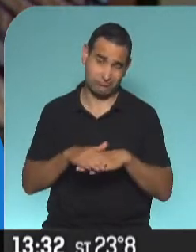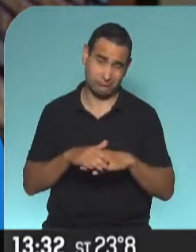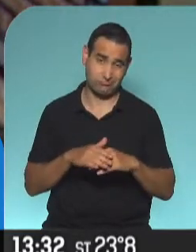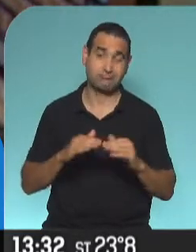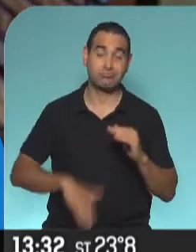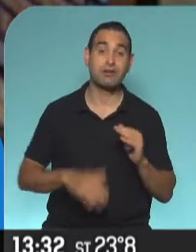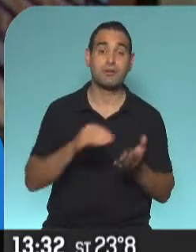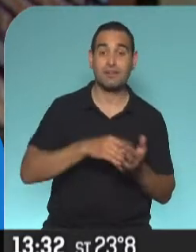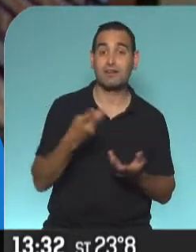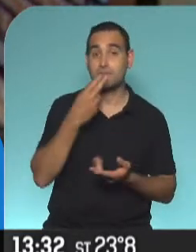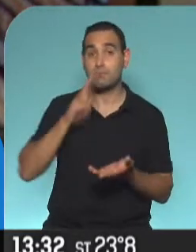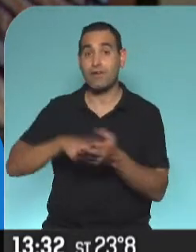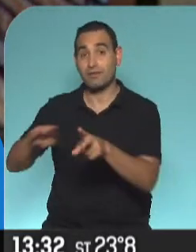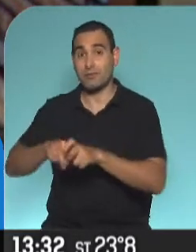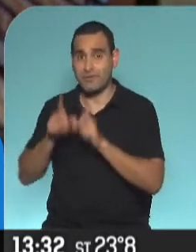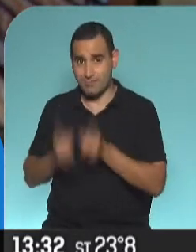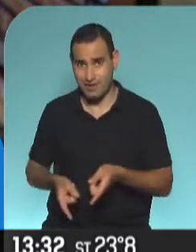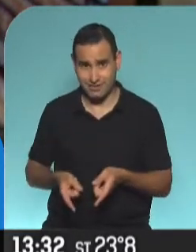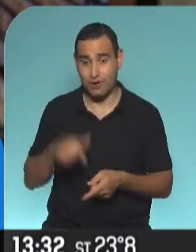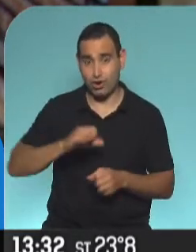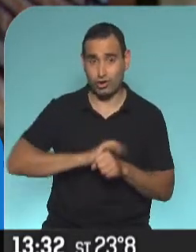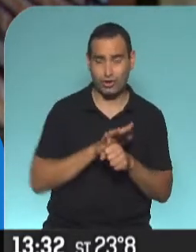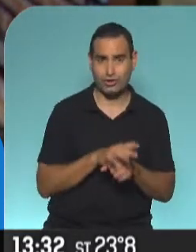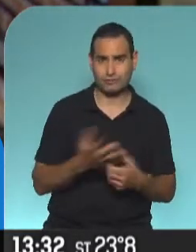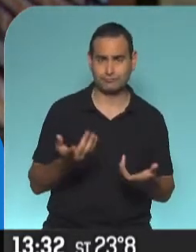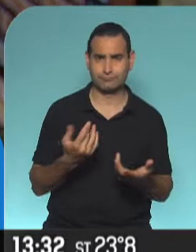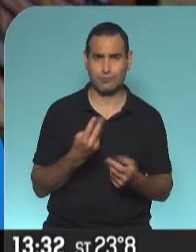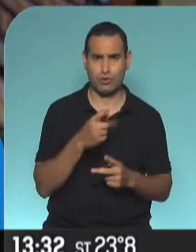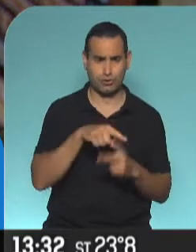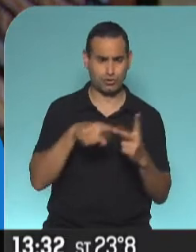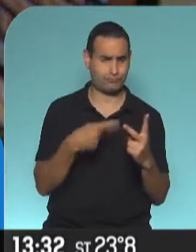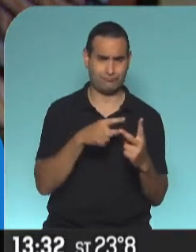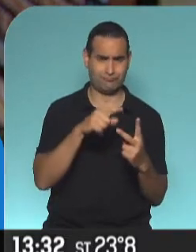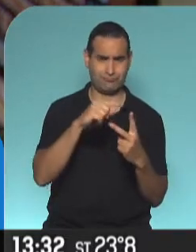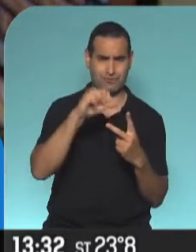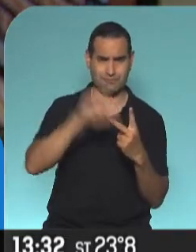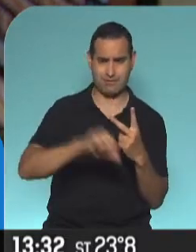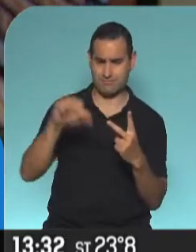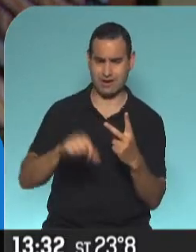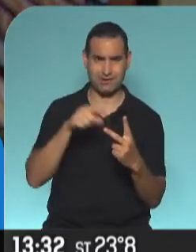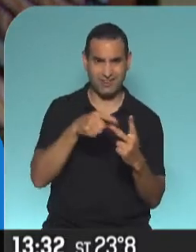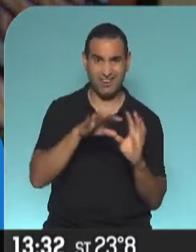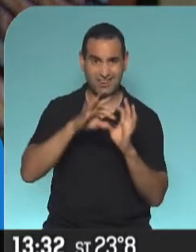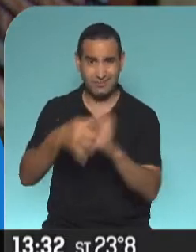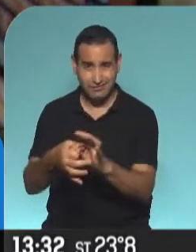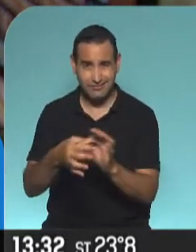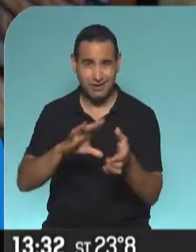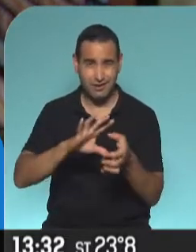La recaudación también está retrasada porque venimos con una pandemia. Es decir, me están dando dos bases muy bajas. La perspectiva es que estos